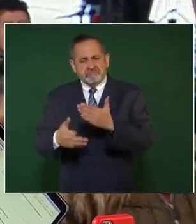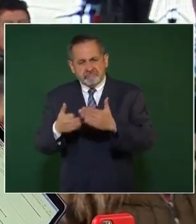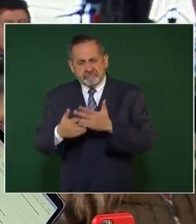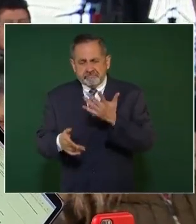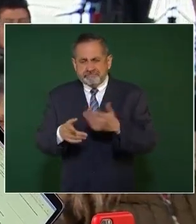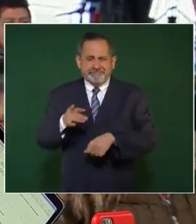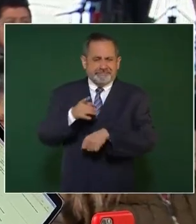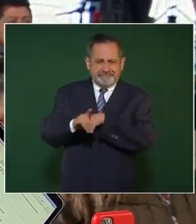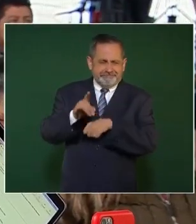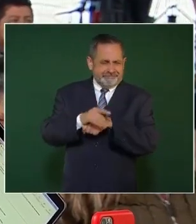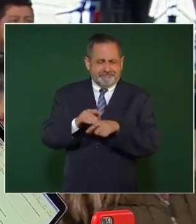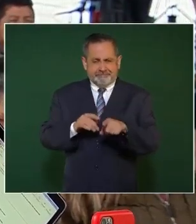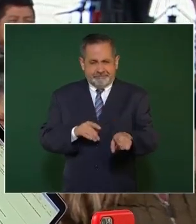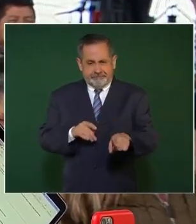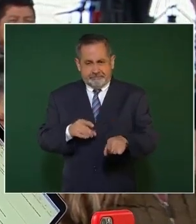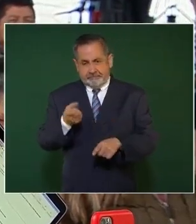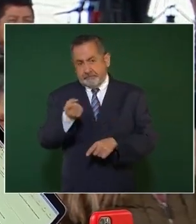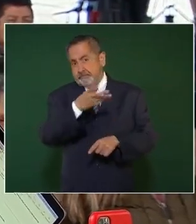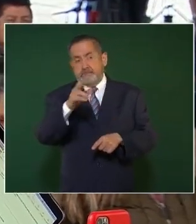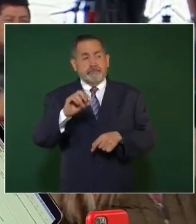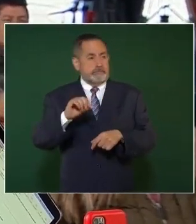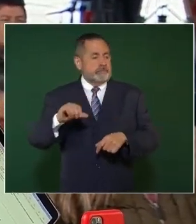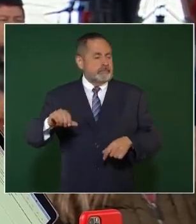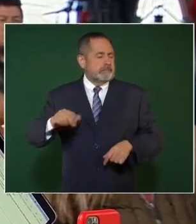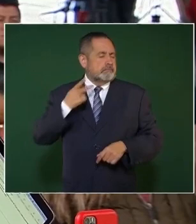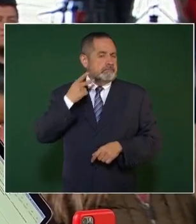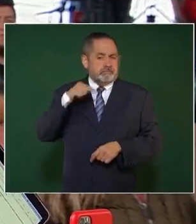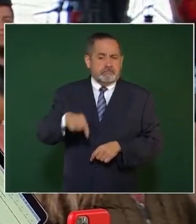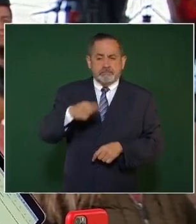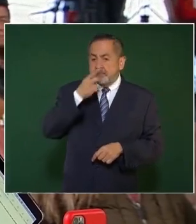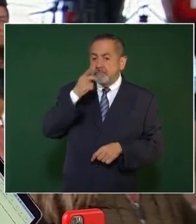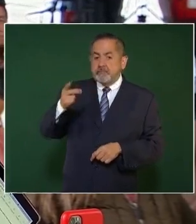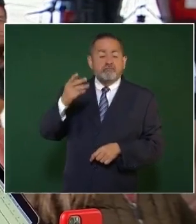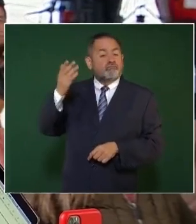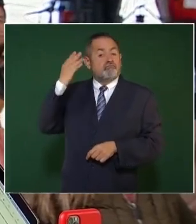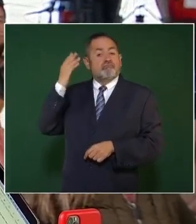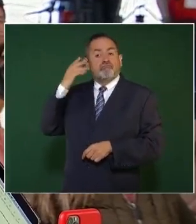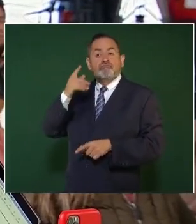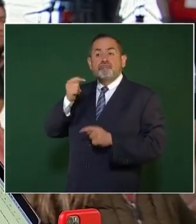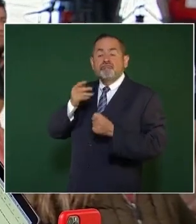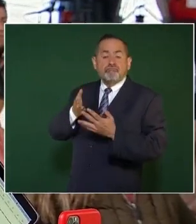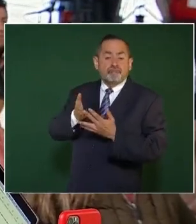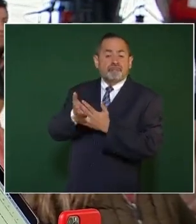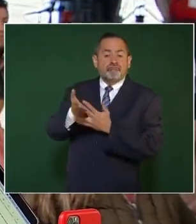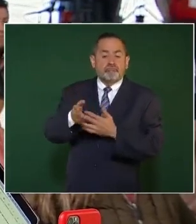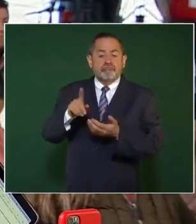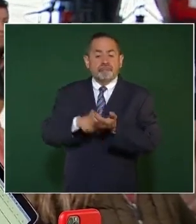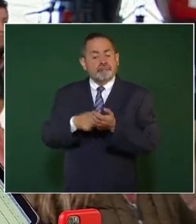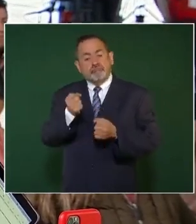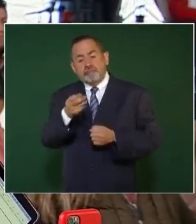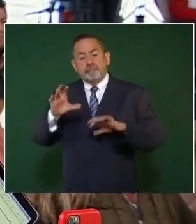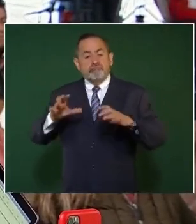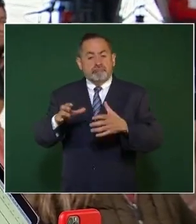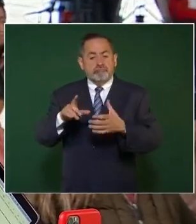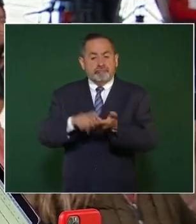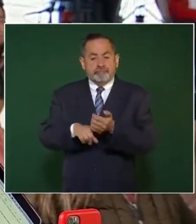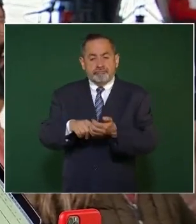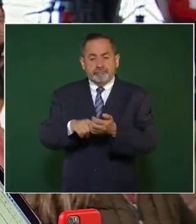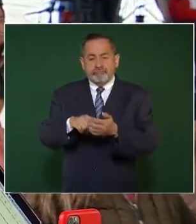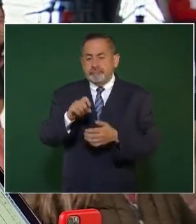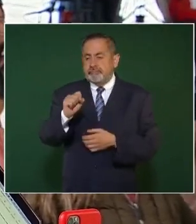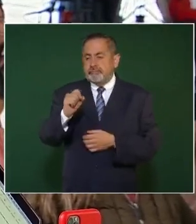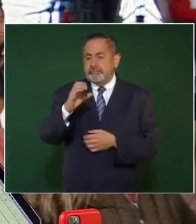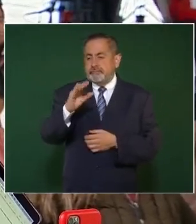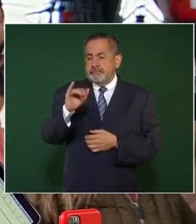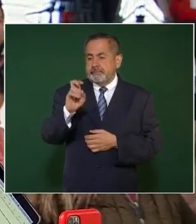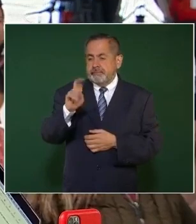irregular de esto, y que denuncian incluso actores políticos aquí, es de que se tuvo la intervención de personas ligadas a la Secretaría del Bienestar